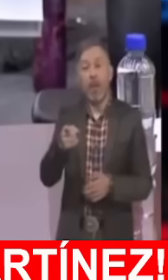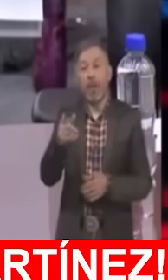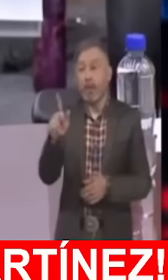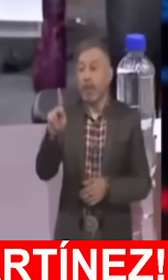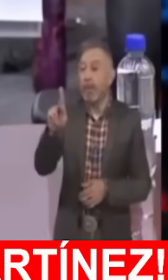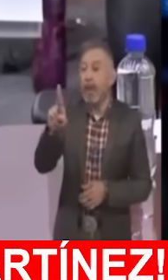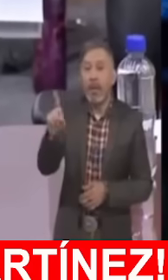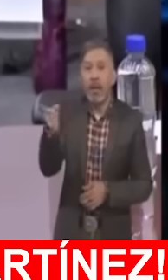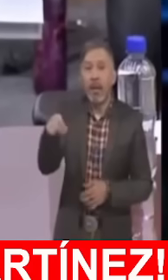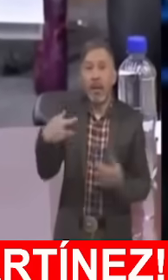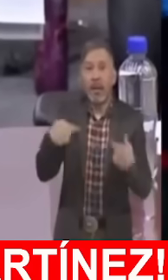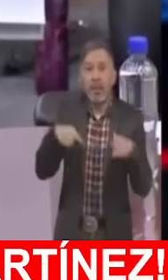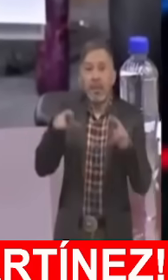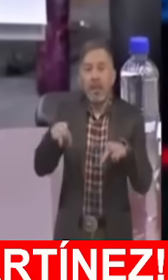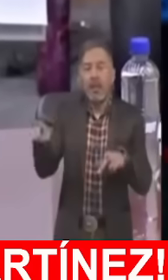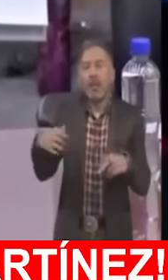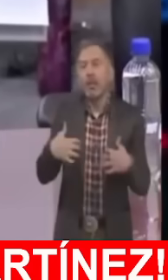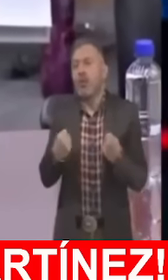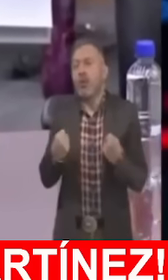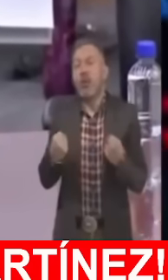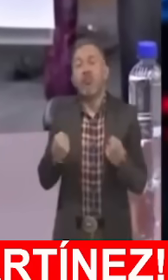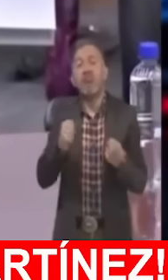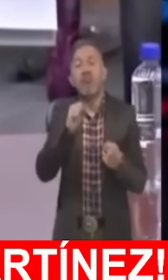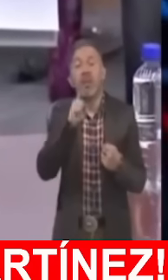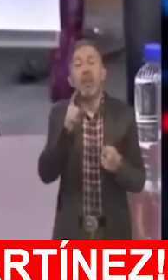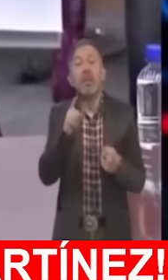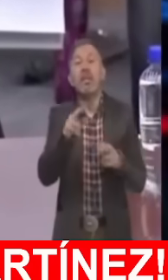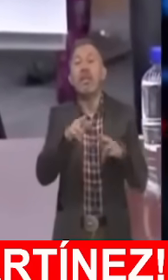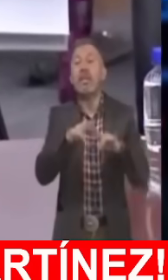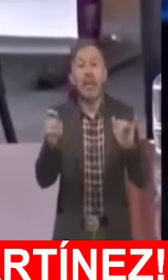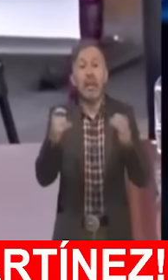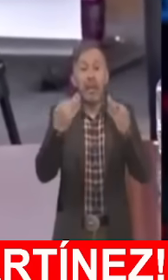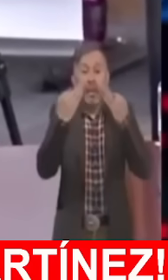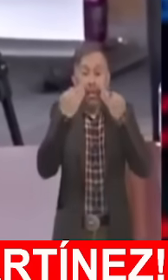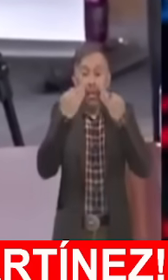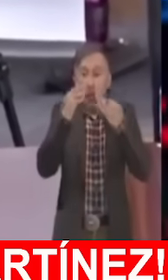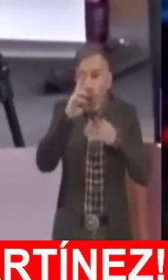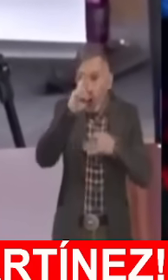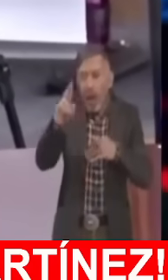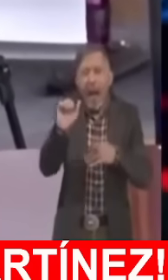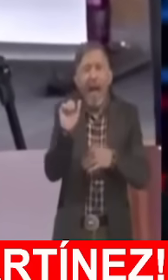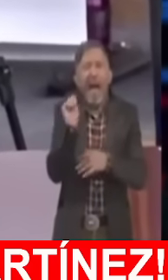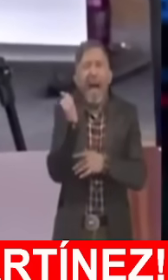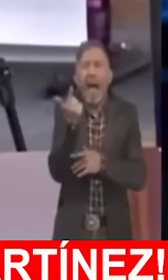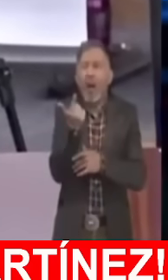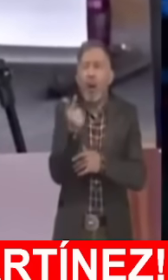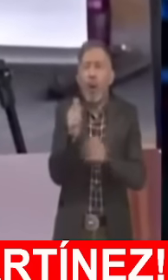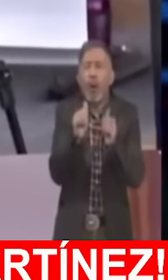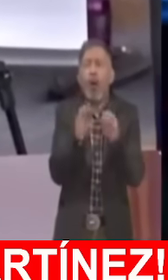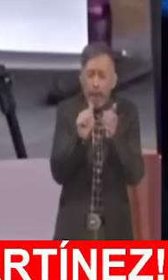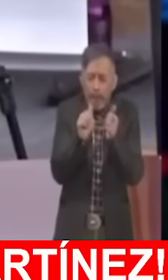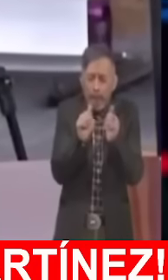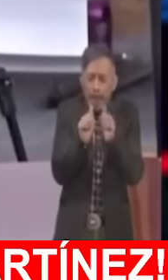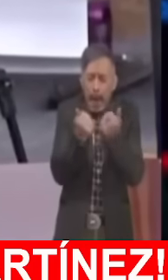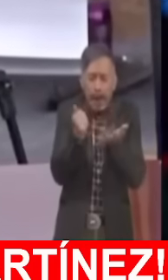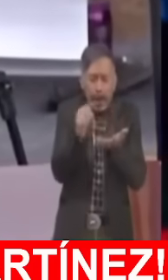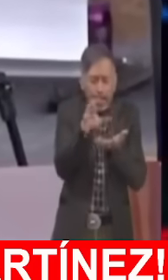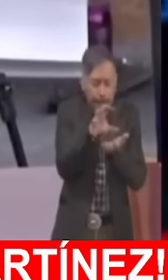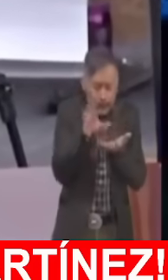nada ni siquiera como testigo de honor Lo invitaron a firmar ni una migaja ni una croquetita